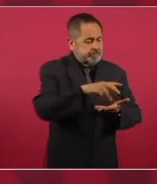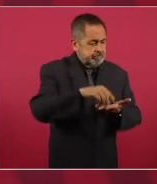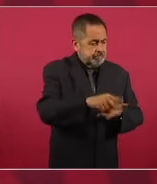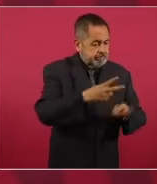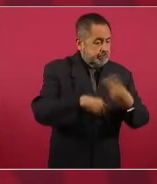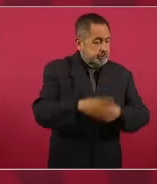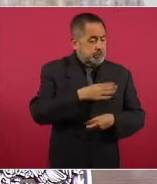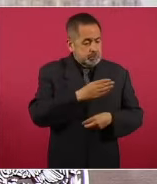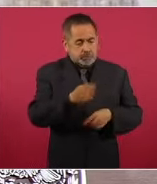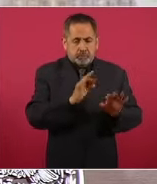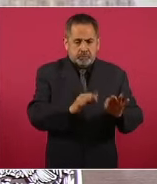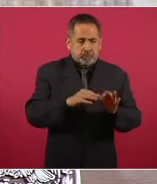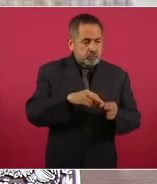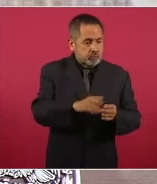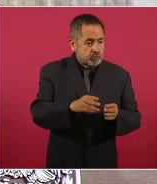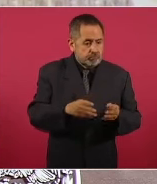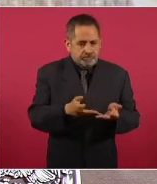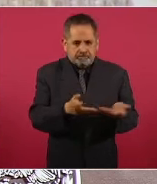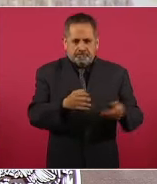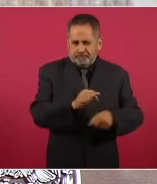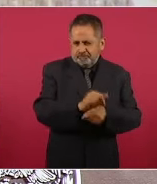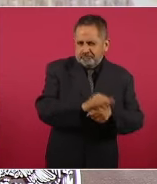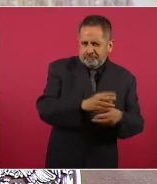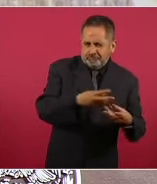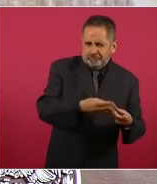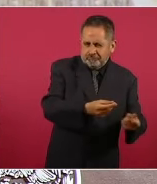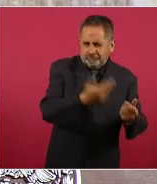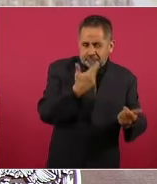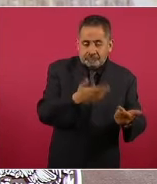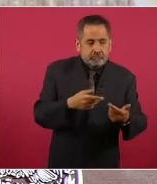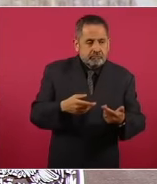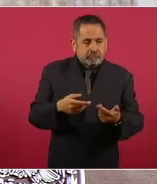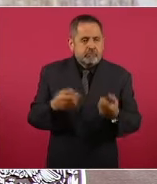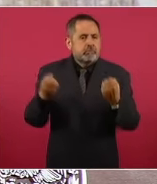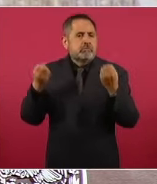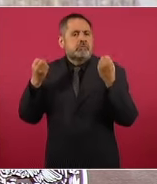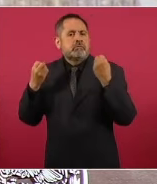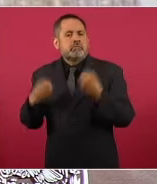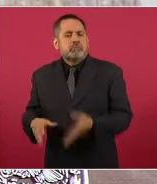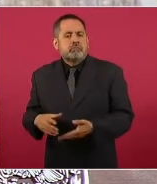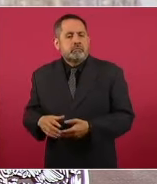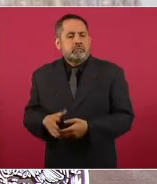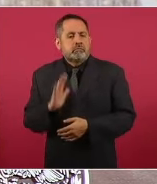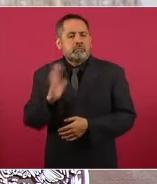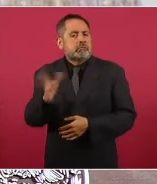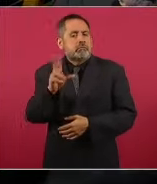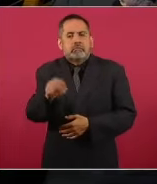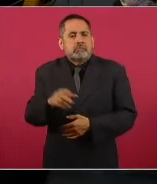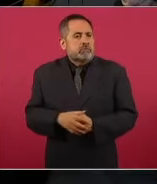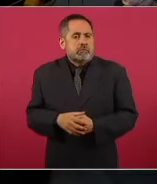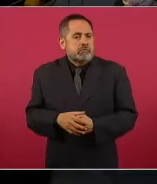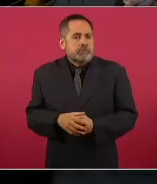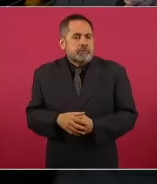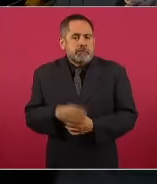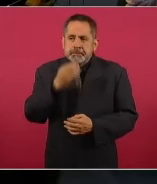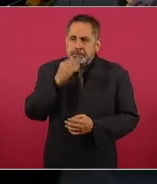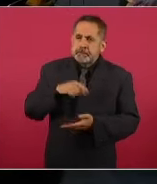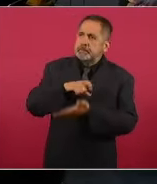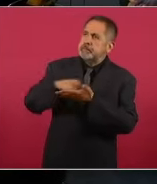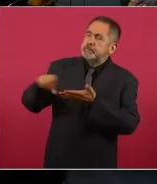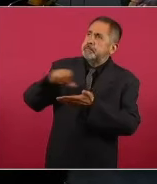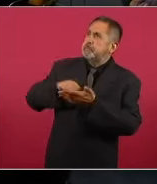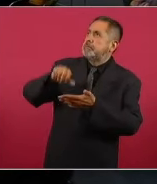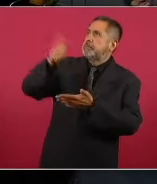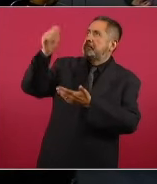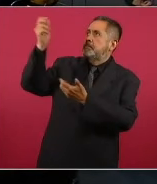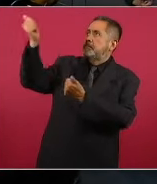esa producción de fertilizantes y estamos importando los fertilizantes. Lo